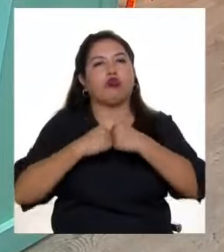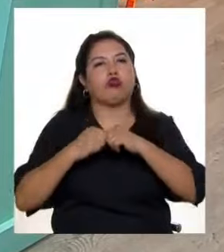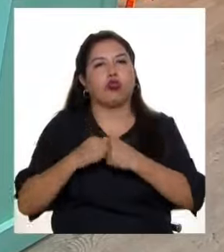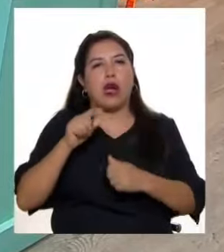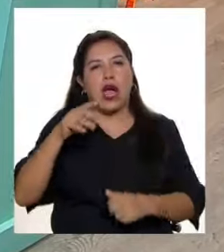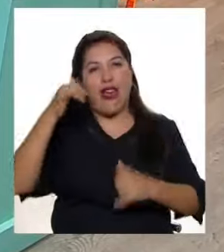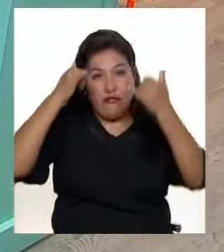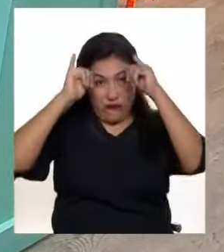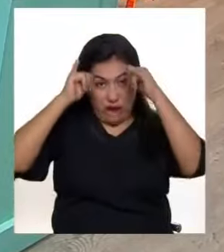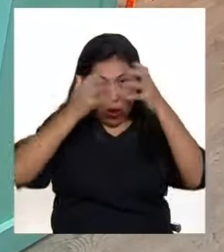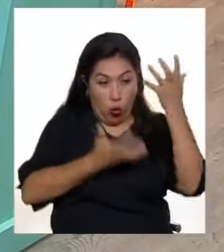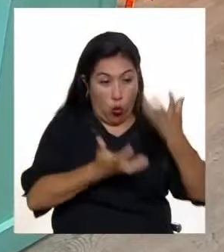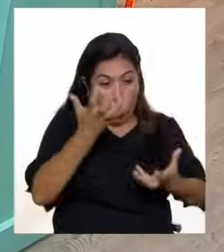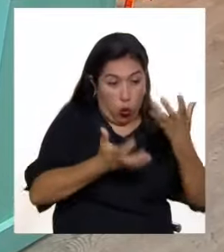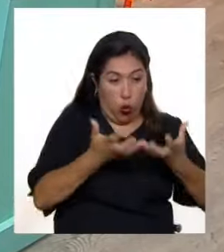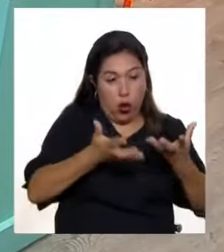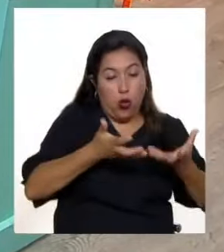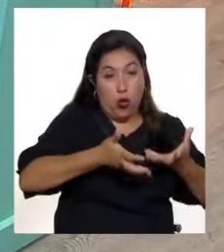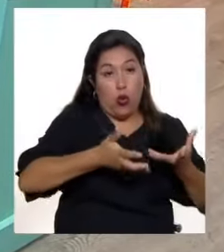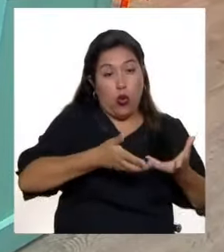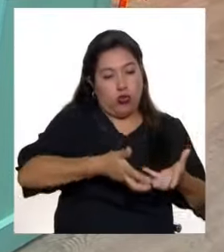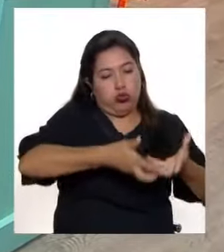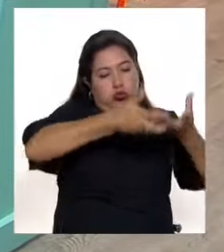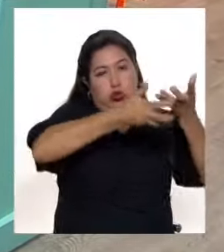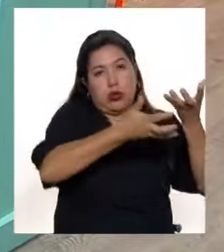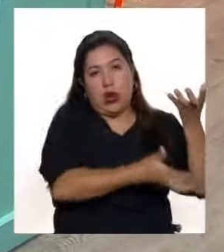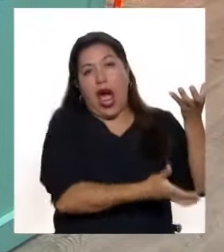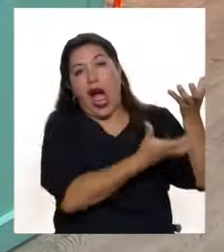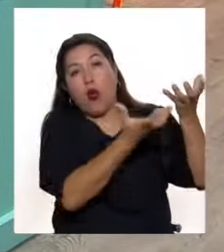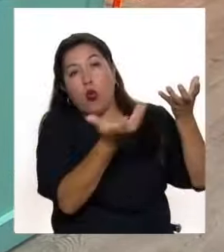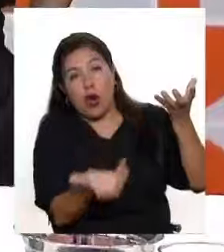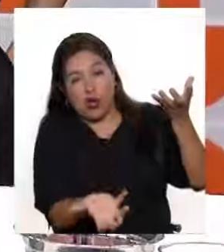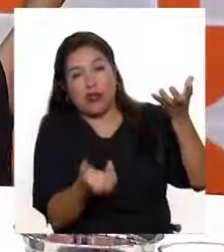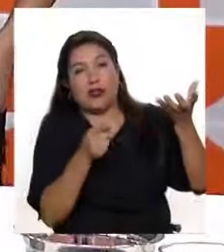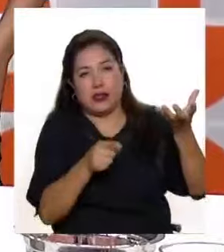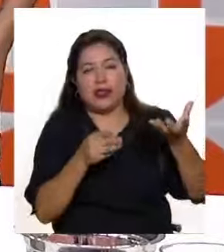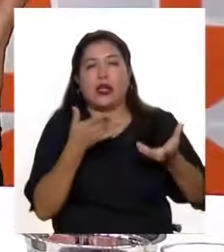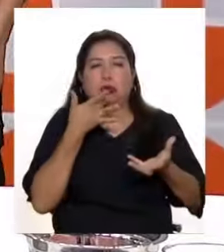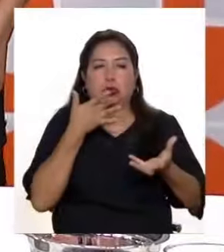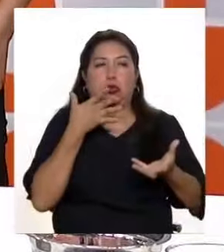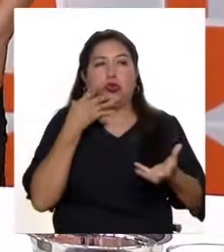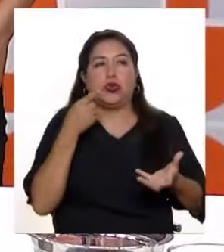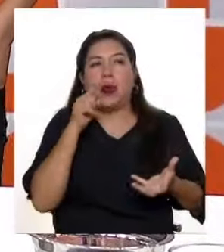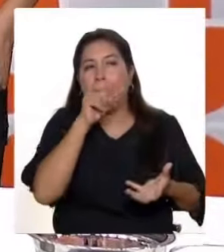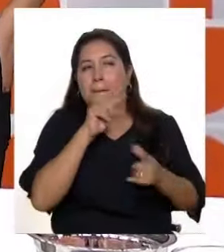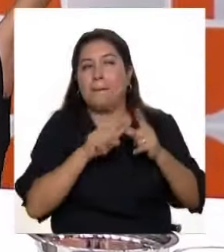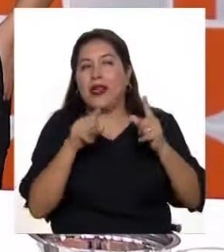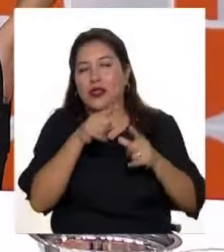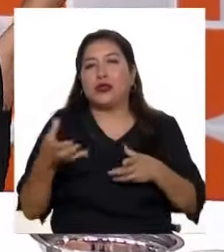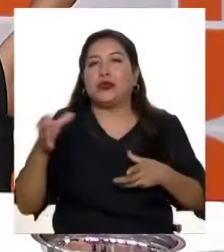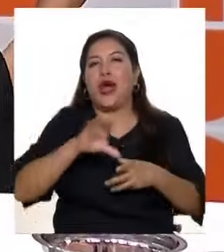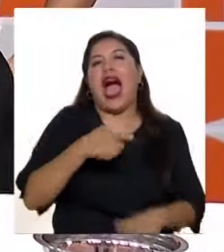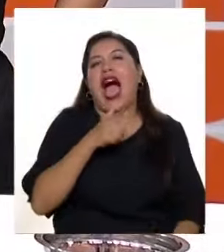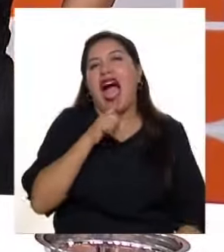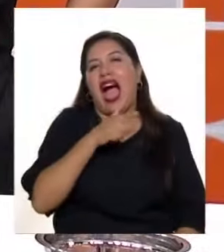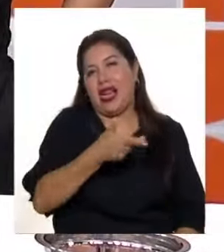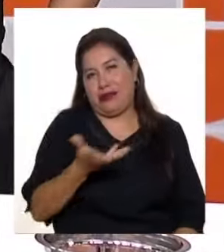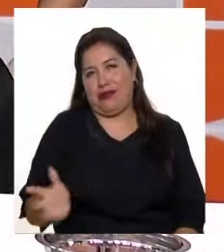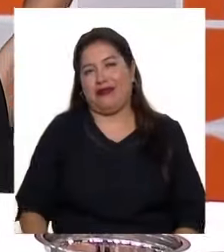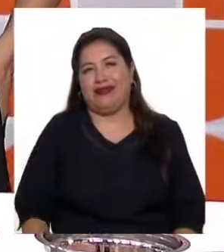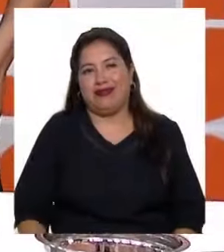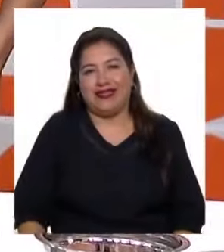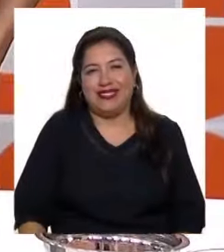echado? No, pero está diciendo... Pero tú sabes que siempre hay que recomendar. Claro, está dando las ideas. Si